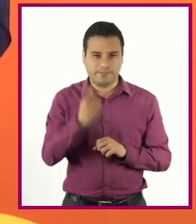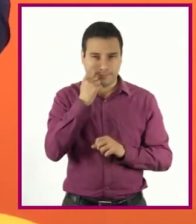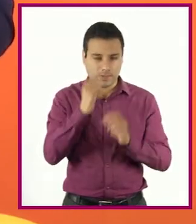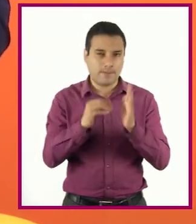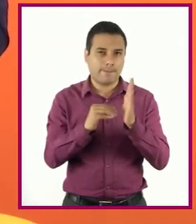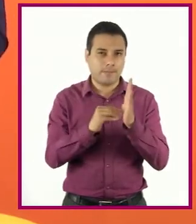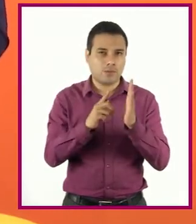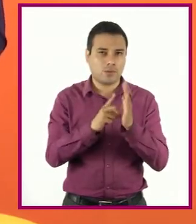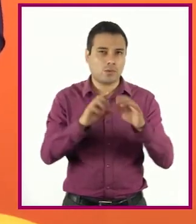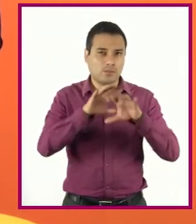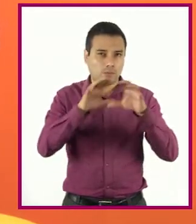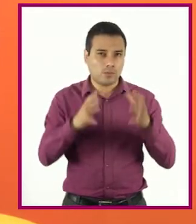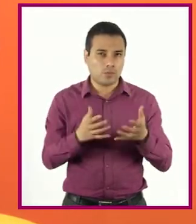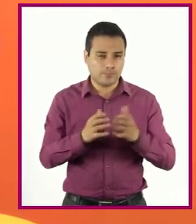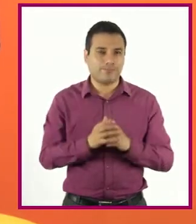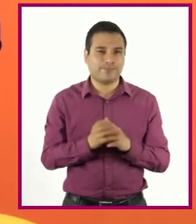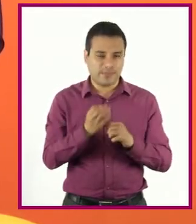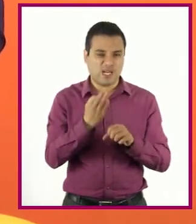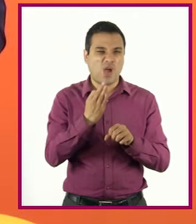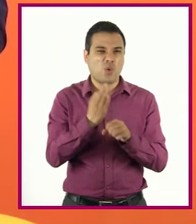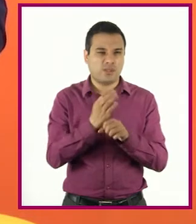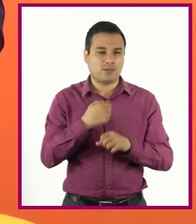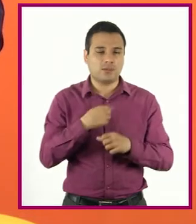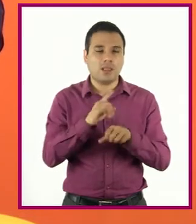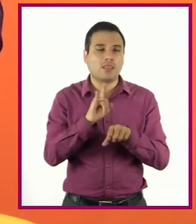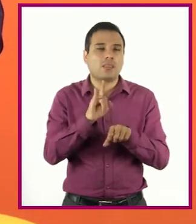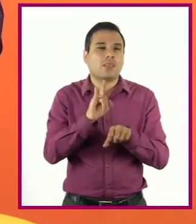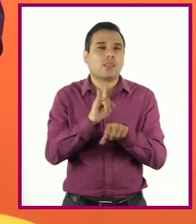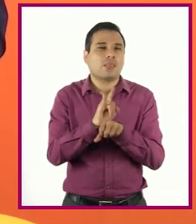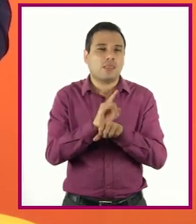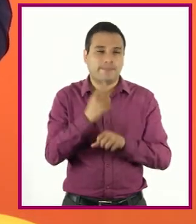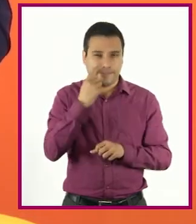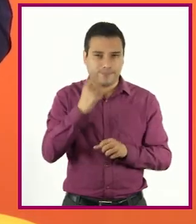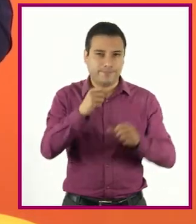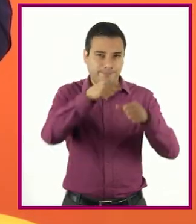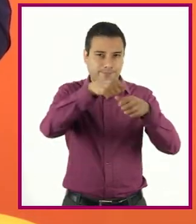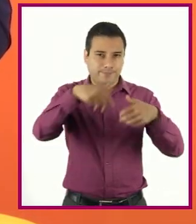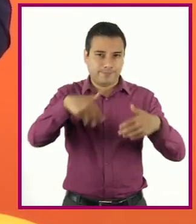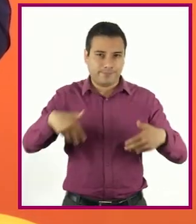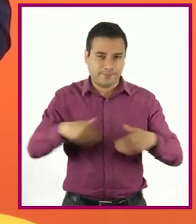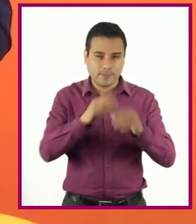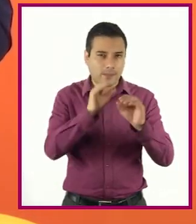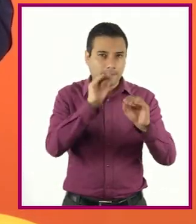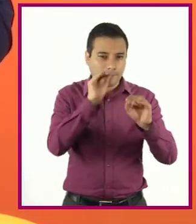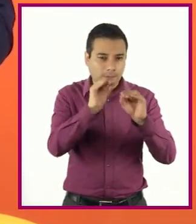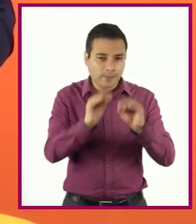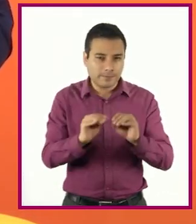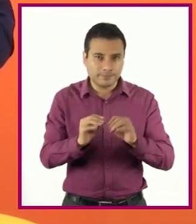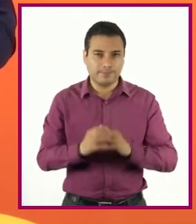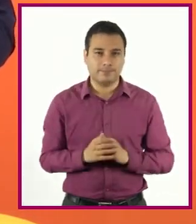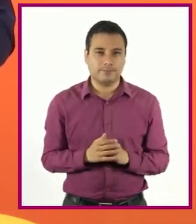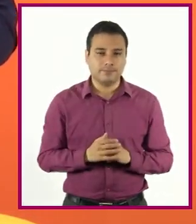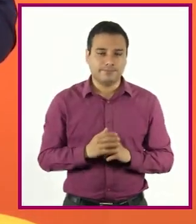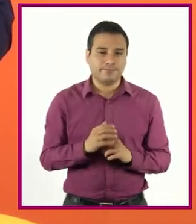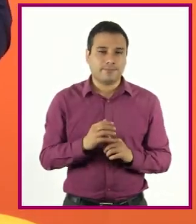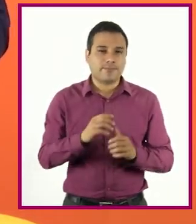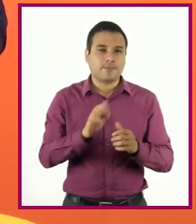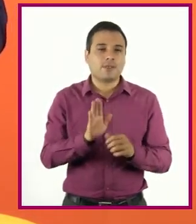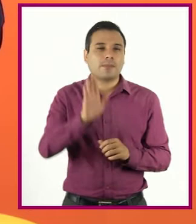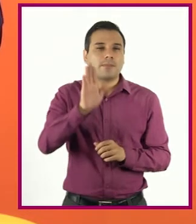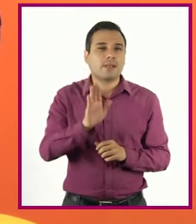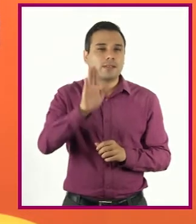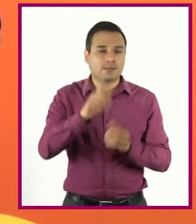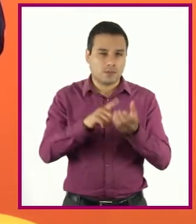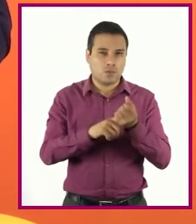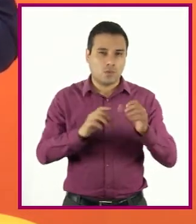burbuja, se realiza una simulación con el diagrama de flujo de las operaciones que realiza una computadora y